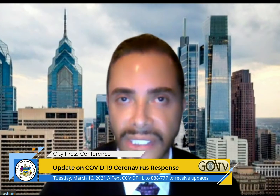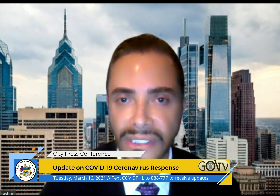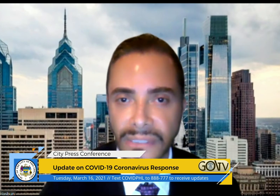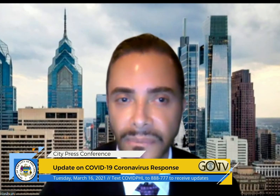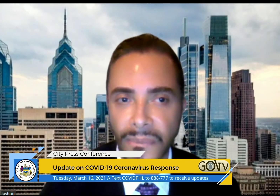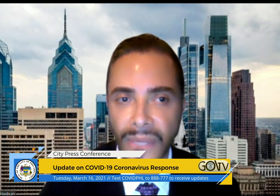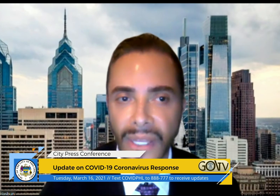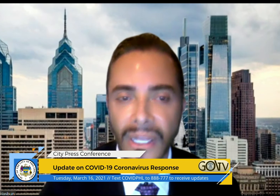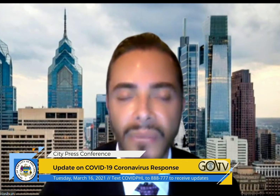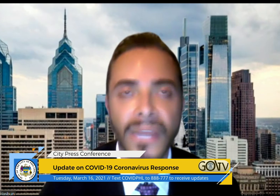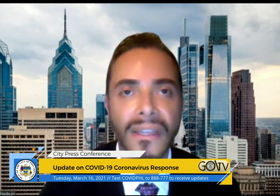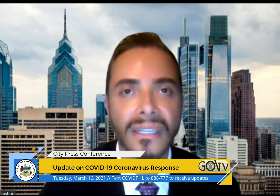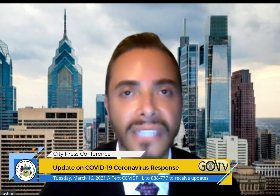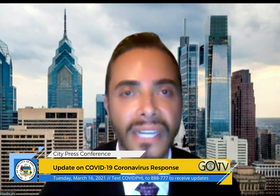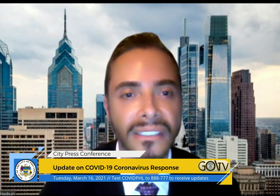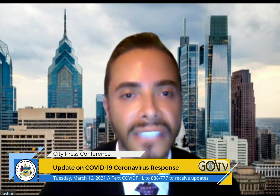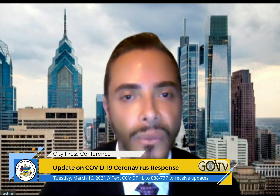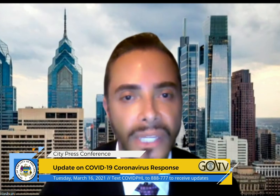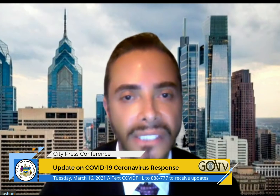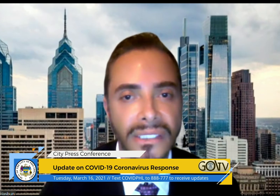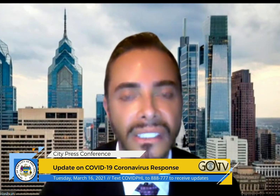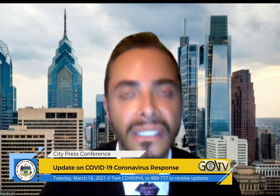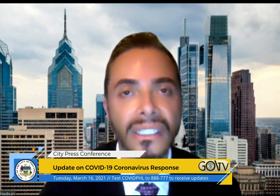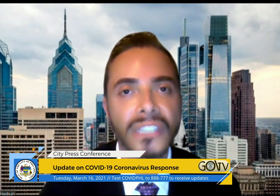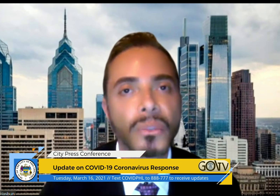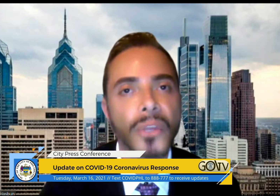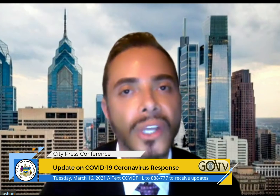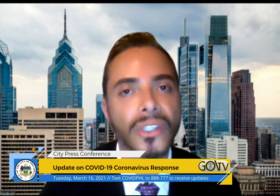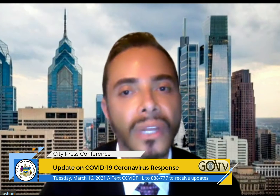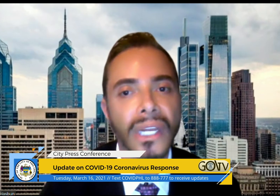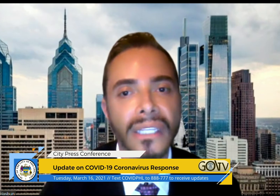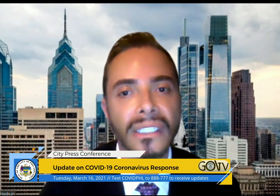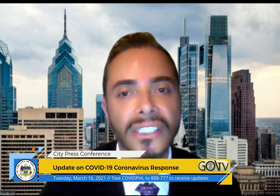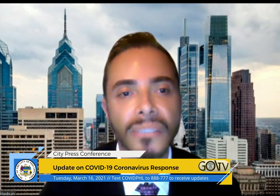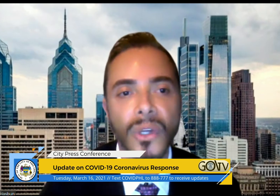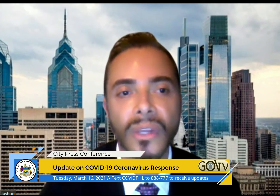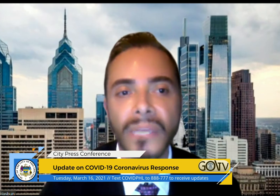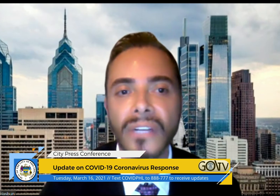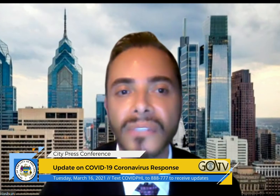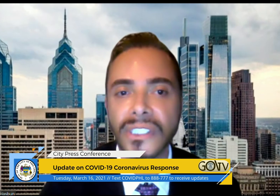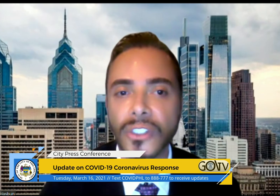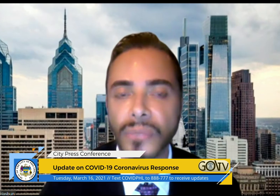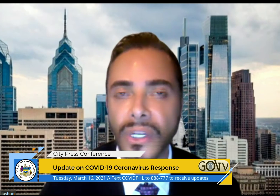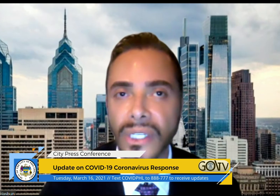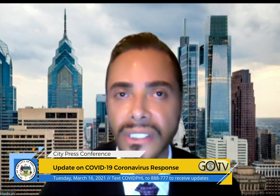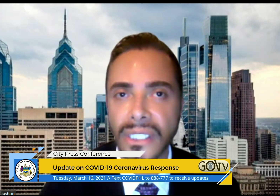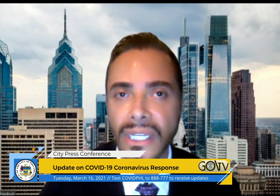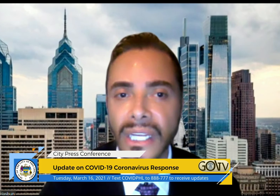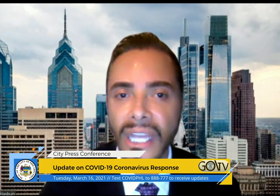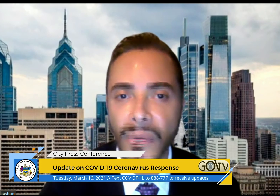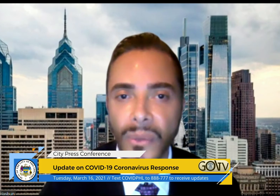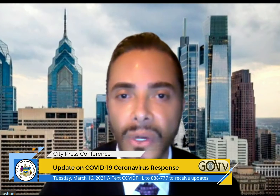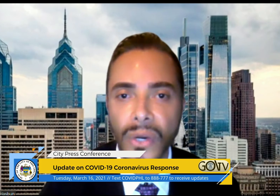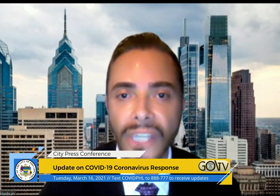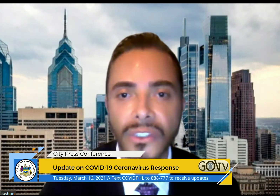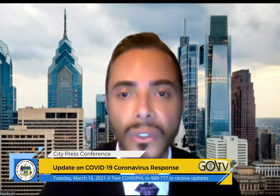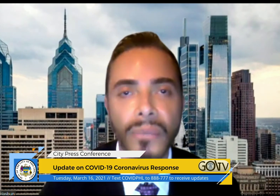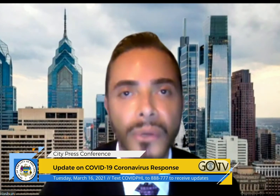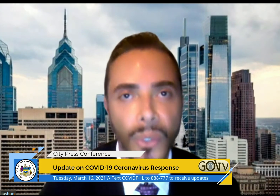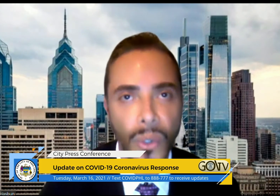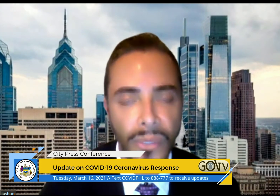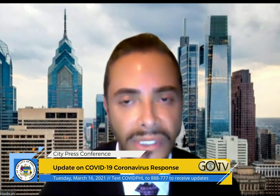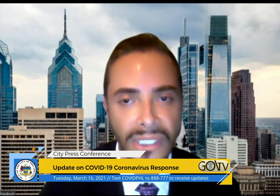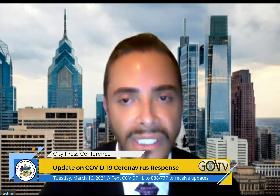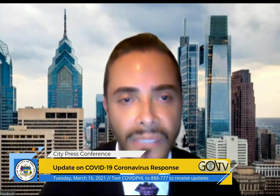próximos meses. El plan de rescate estadounidense es un proyecto de ley de estímulo de 1.900 millones que aprobó el Congreso